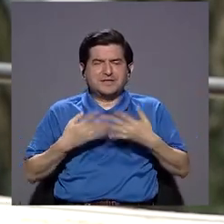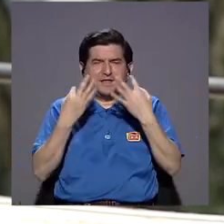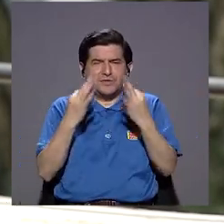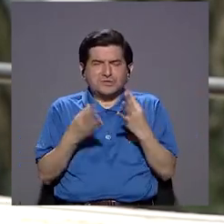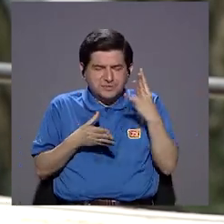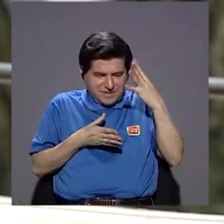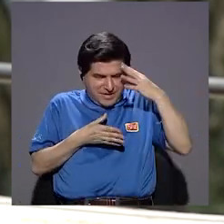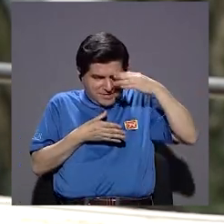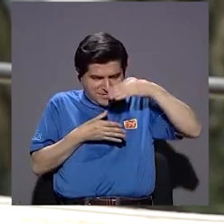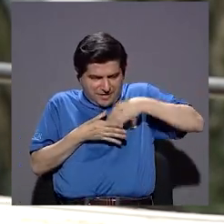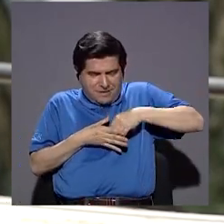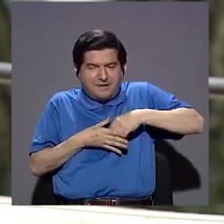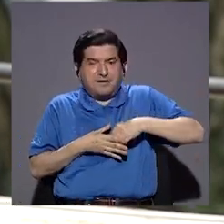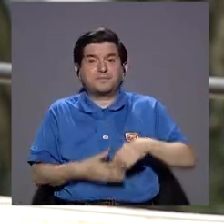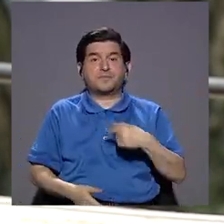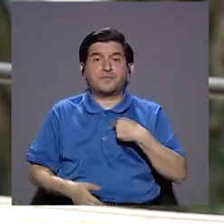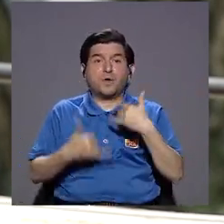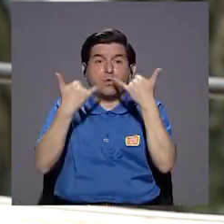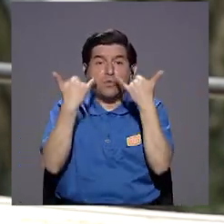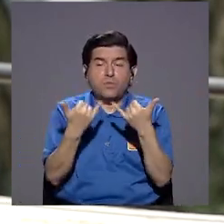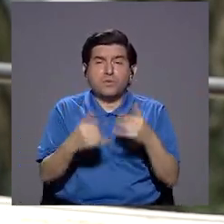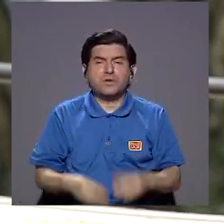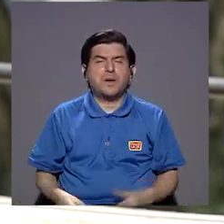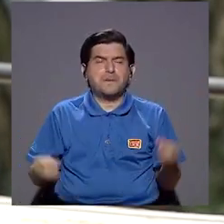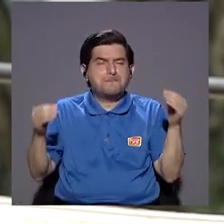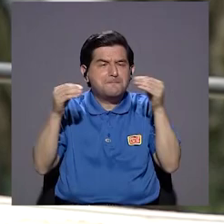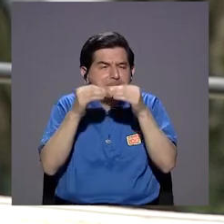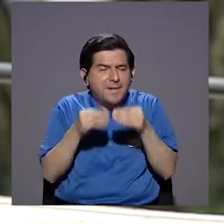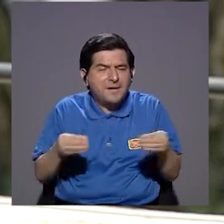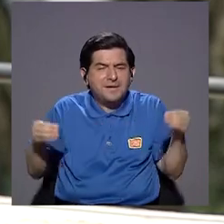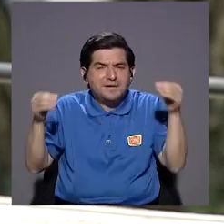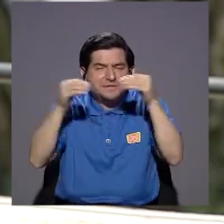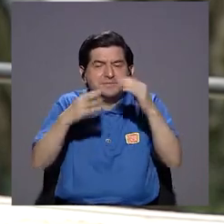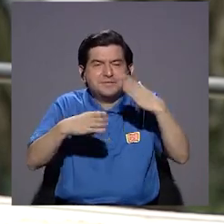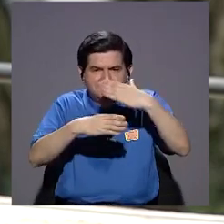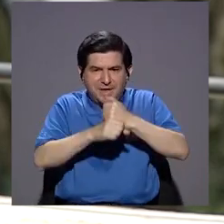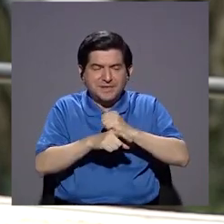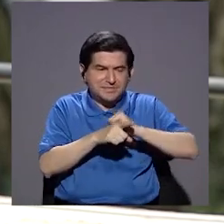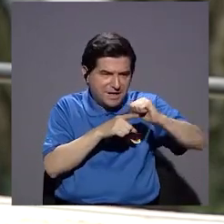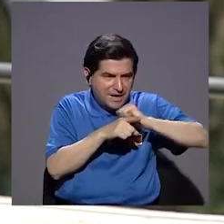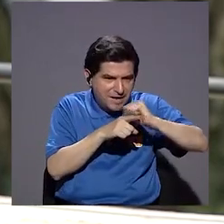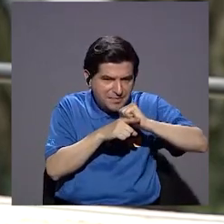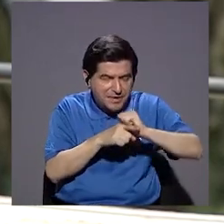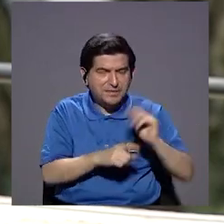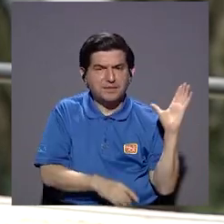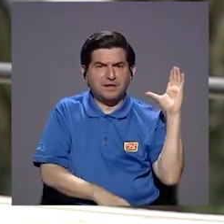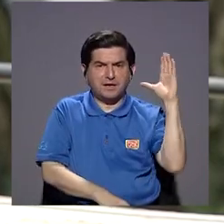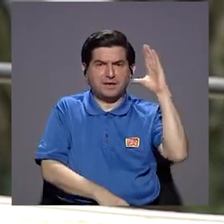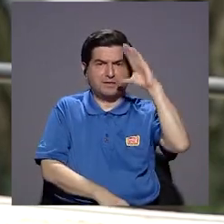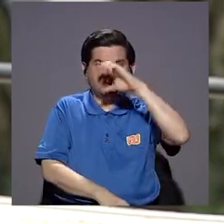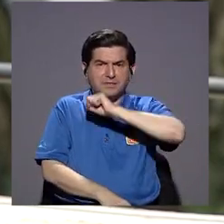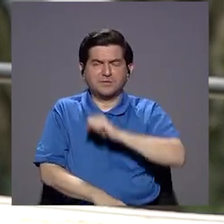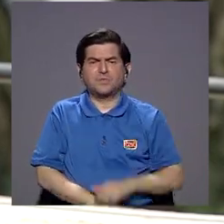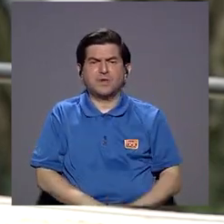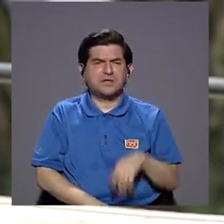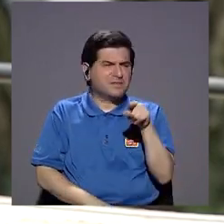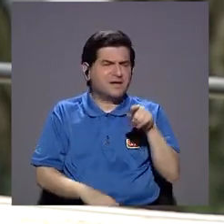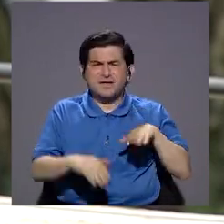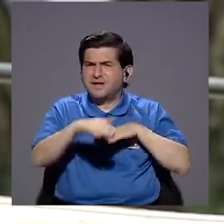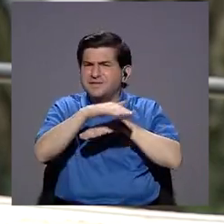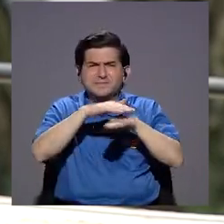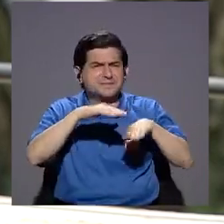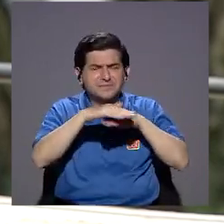adentro. Y cuando uno, entre más hace eso durante la práctica, te das cuenta de que es muy